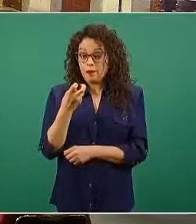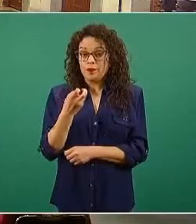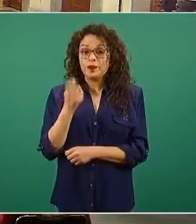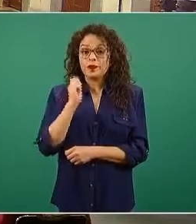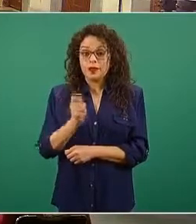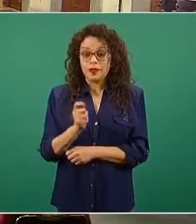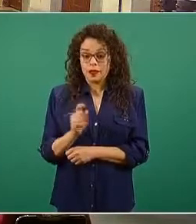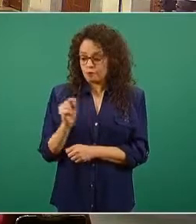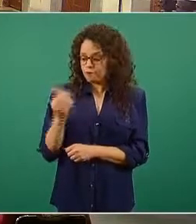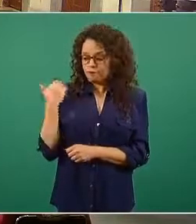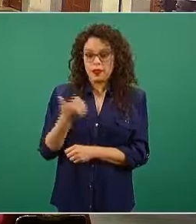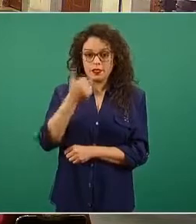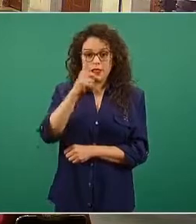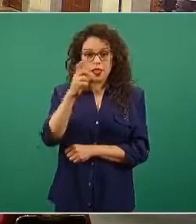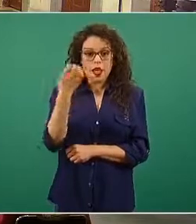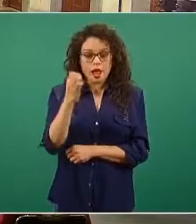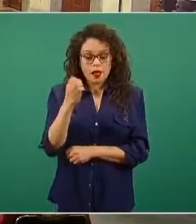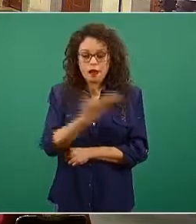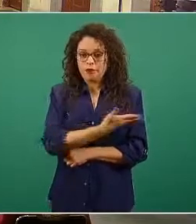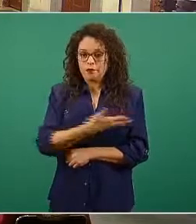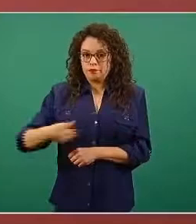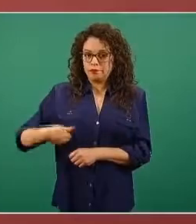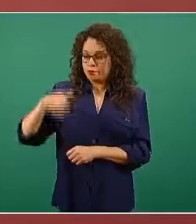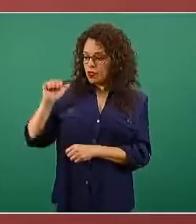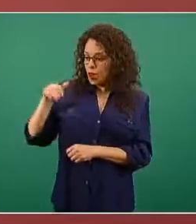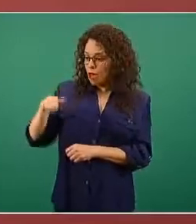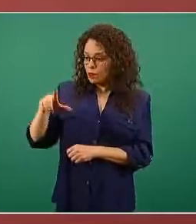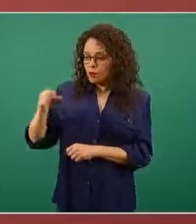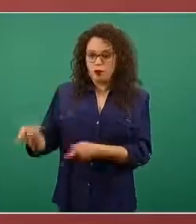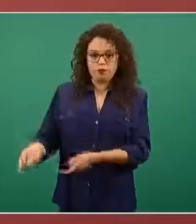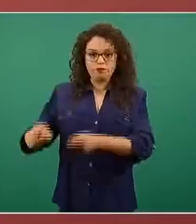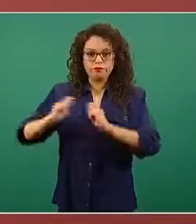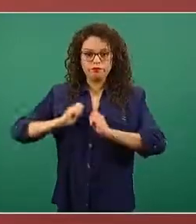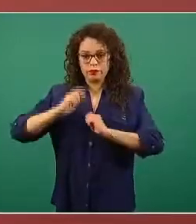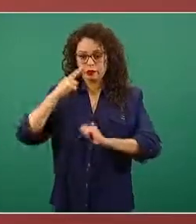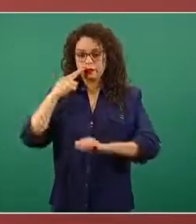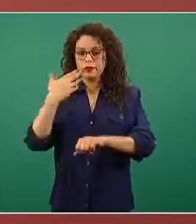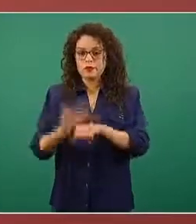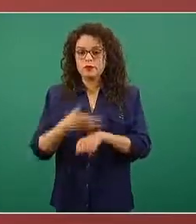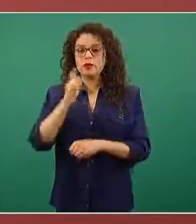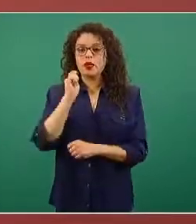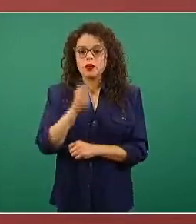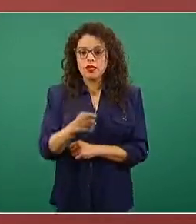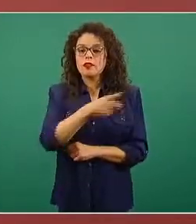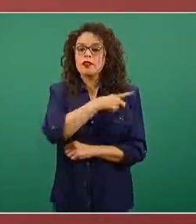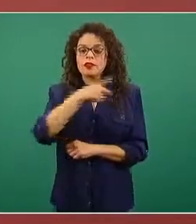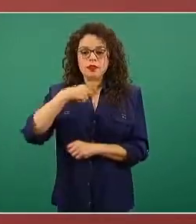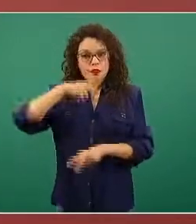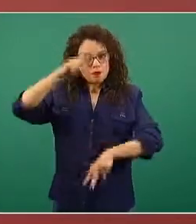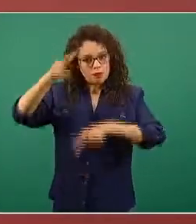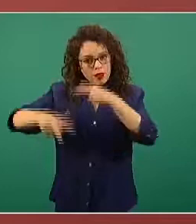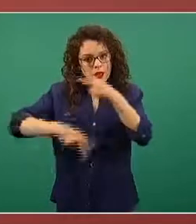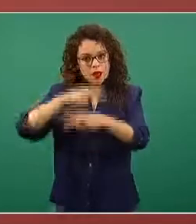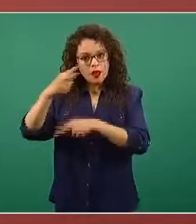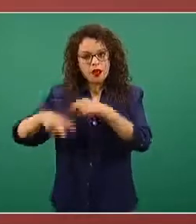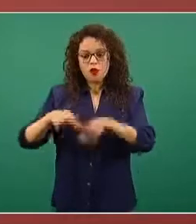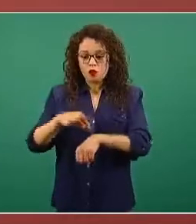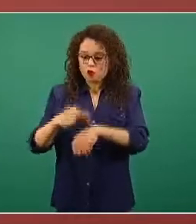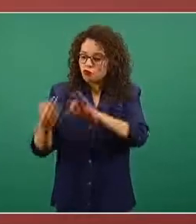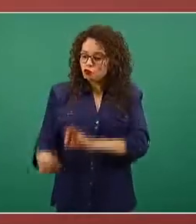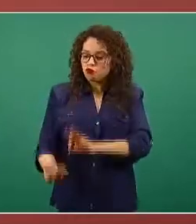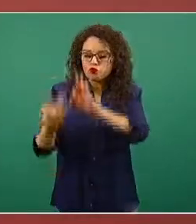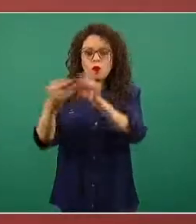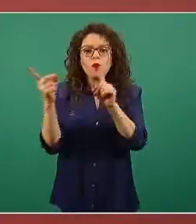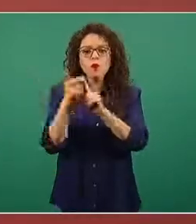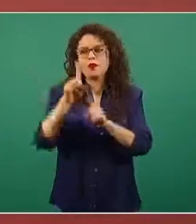el presidente López Obrador nos encomendó asistir físicamente, estar presentes en Argentina para